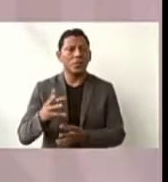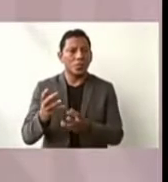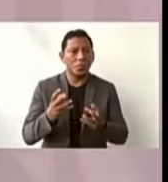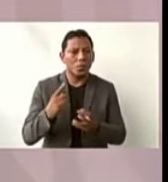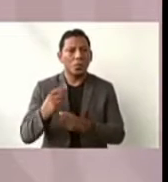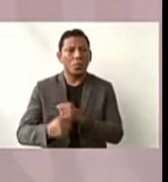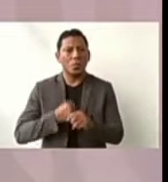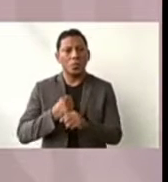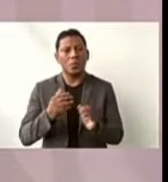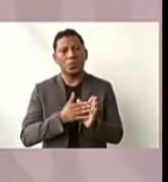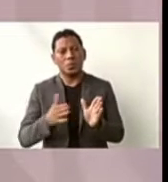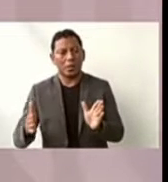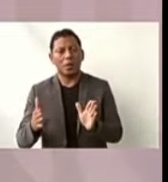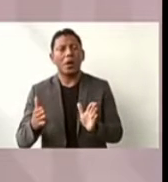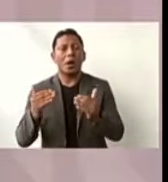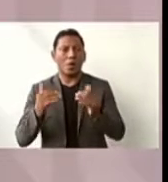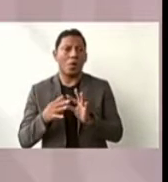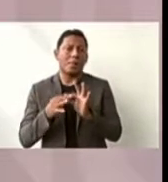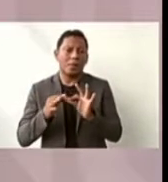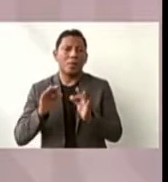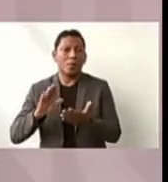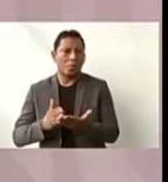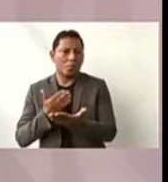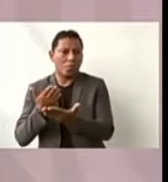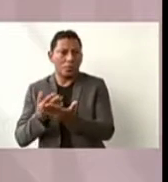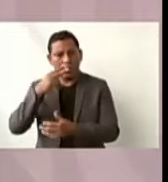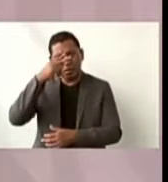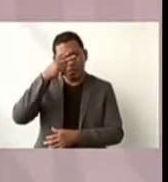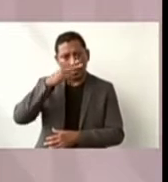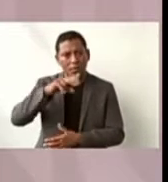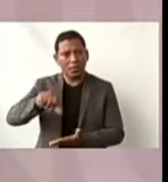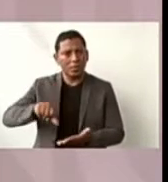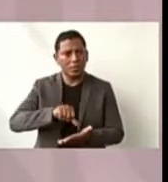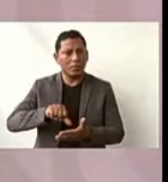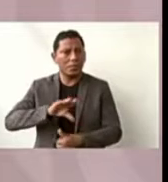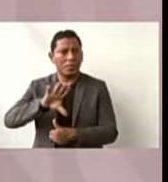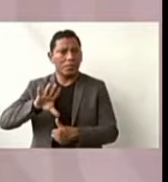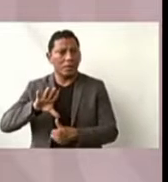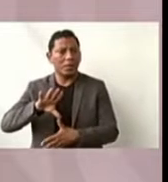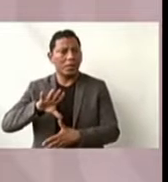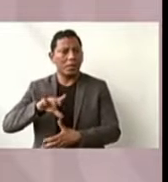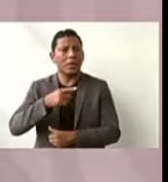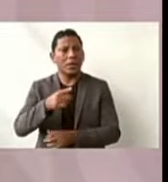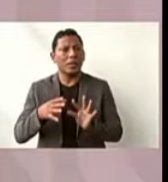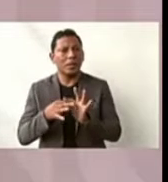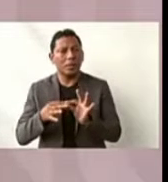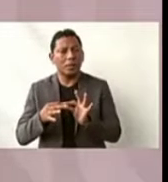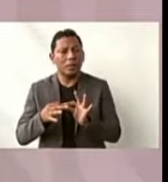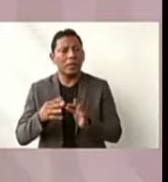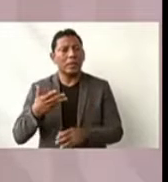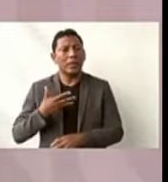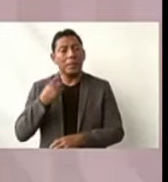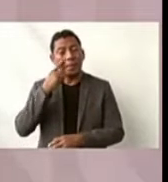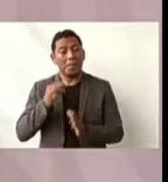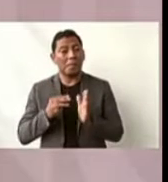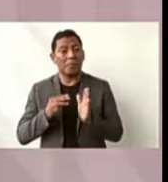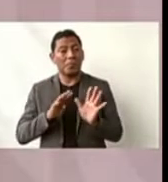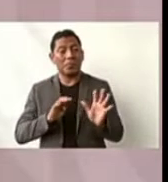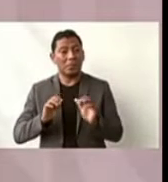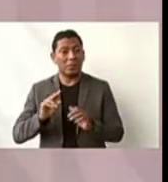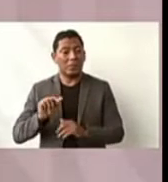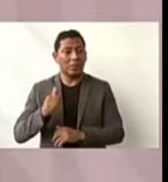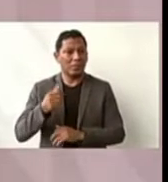al año si hablamos de la propuesta de méxico y centroamérica hemos hablando de 396 millones de